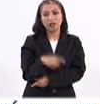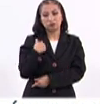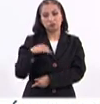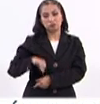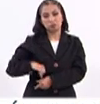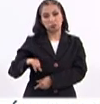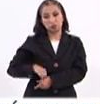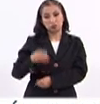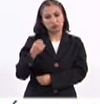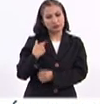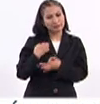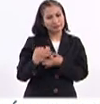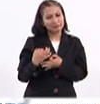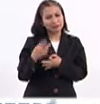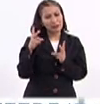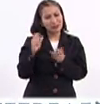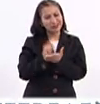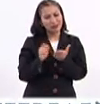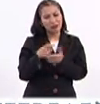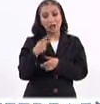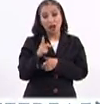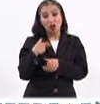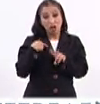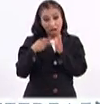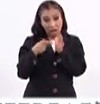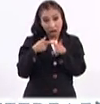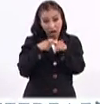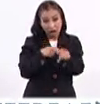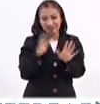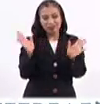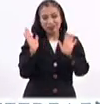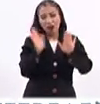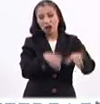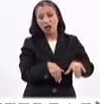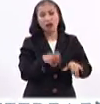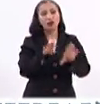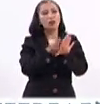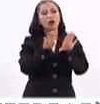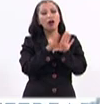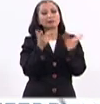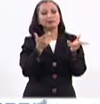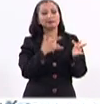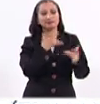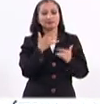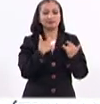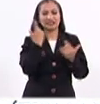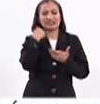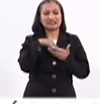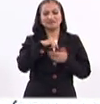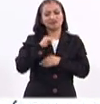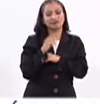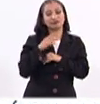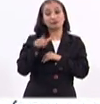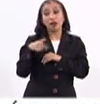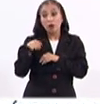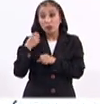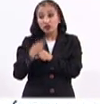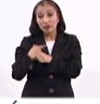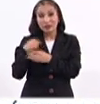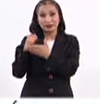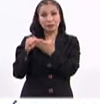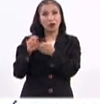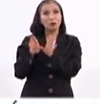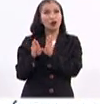me interesó mucho el tema, pero no le di continuidad en ese momento. Era como unas inquietudes que yo tenía, entonces cuando se presenta esta oportunidad